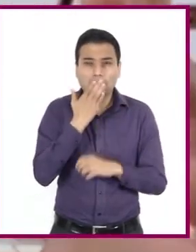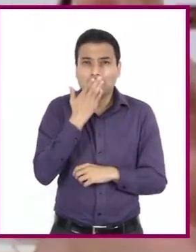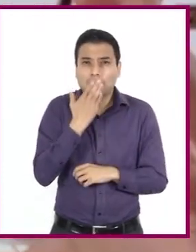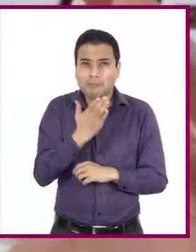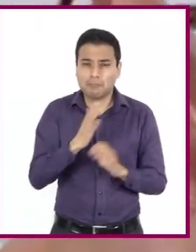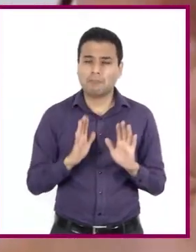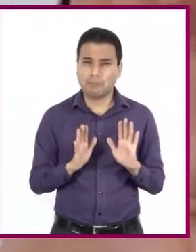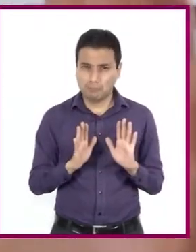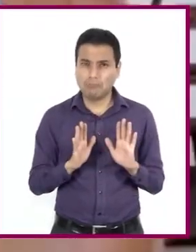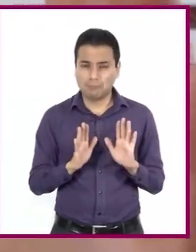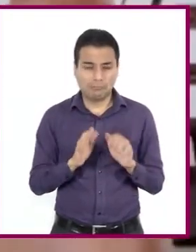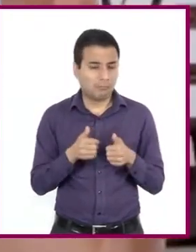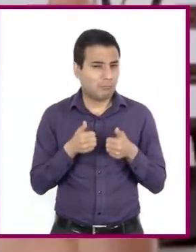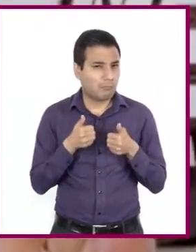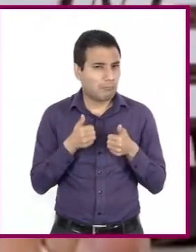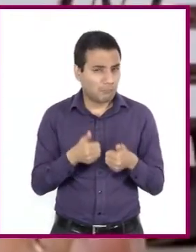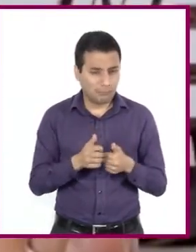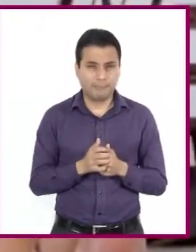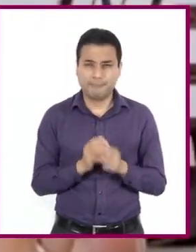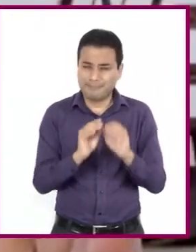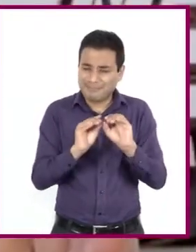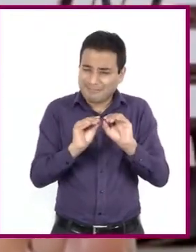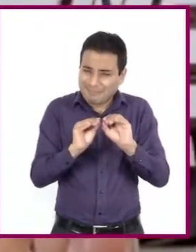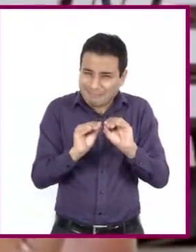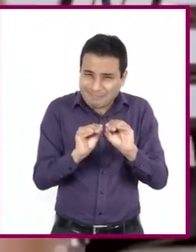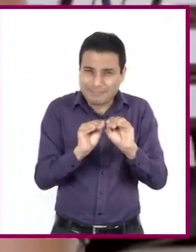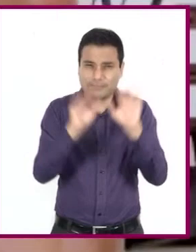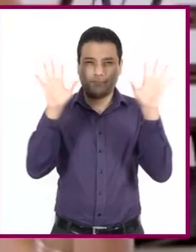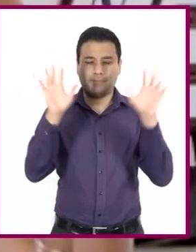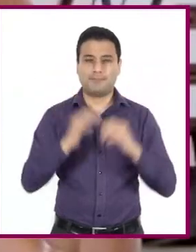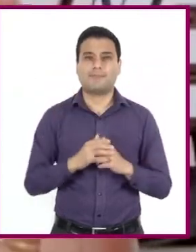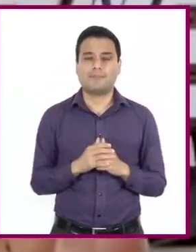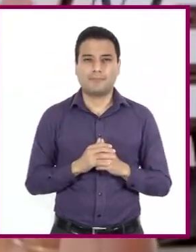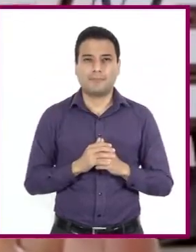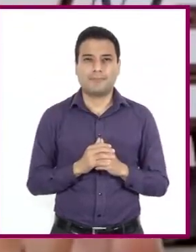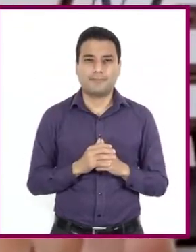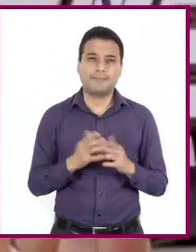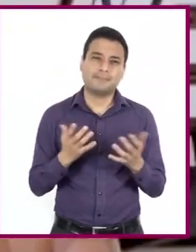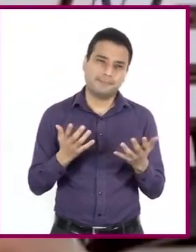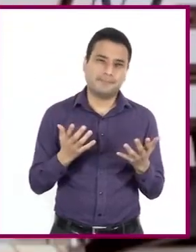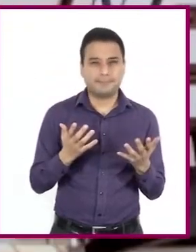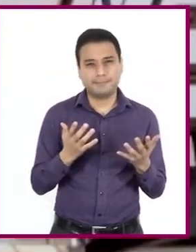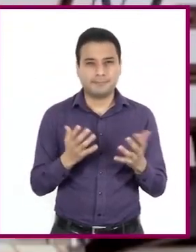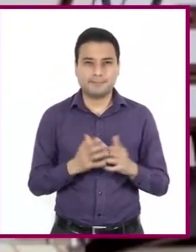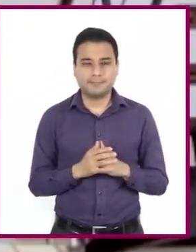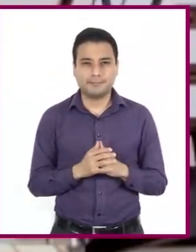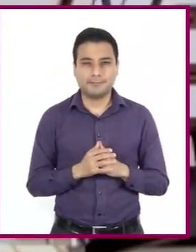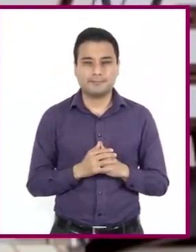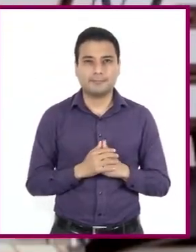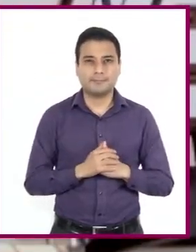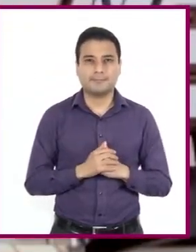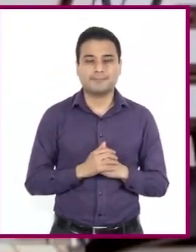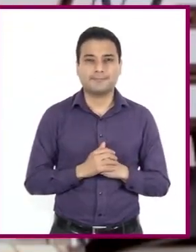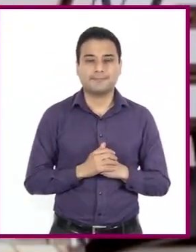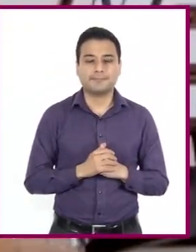una comunicación lo más cristalina posible, aunque es un poquito utópico eso.